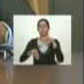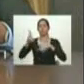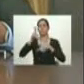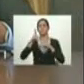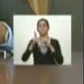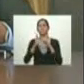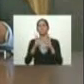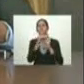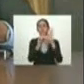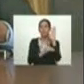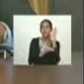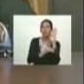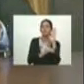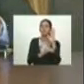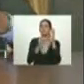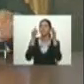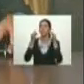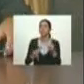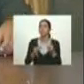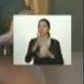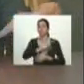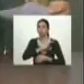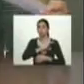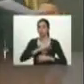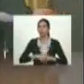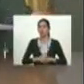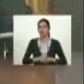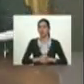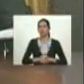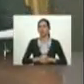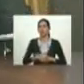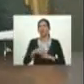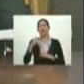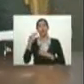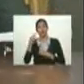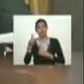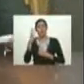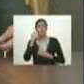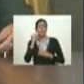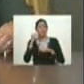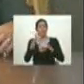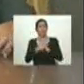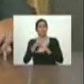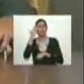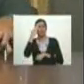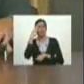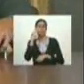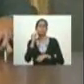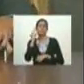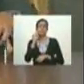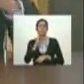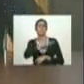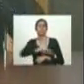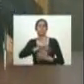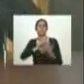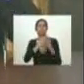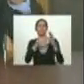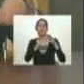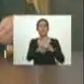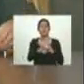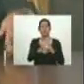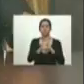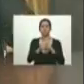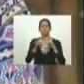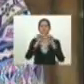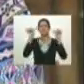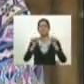social y ha tenido diversas experiencia de gobierno muy conocedora de la misión barrio adentro del sistema